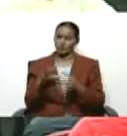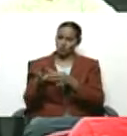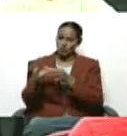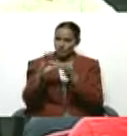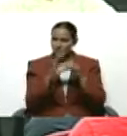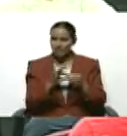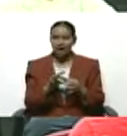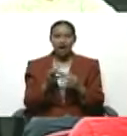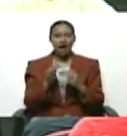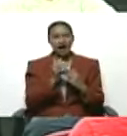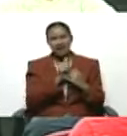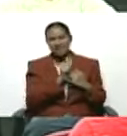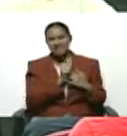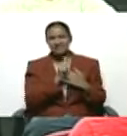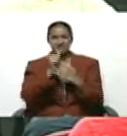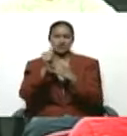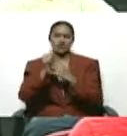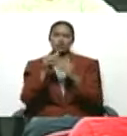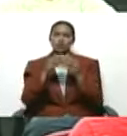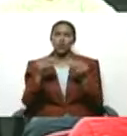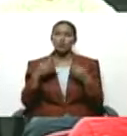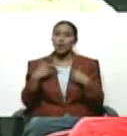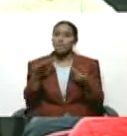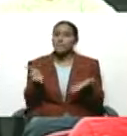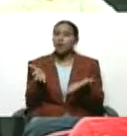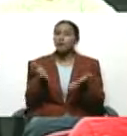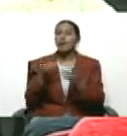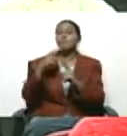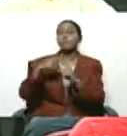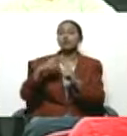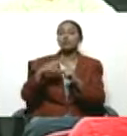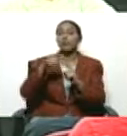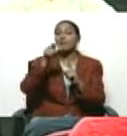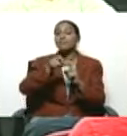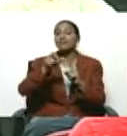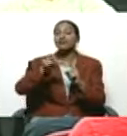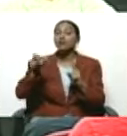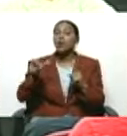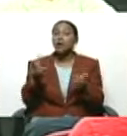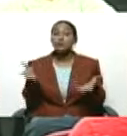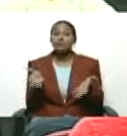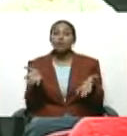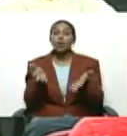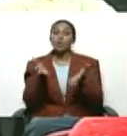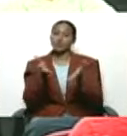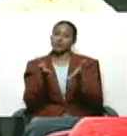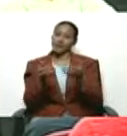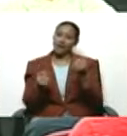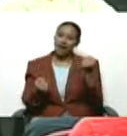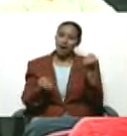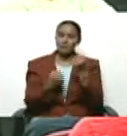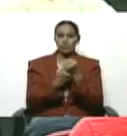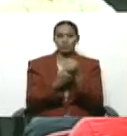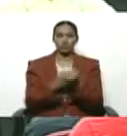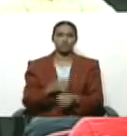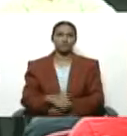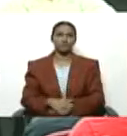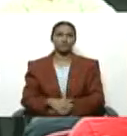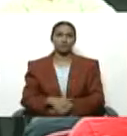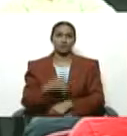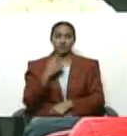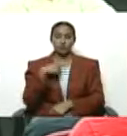líder, debe motivar, mantener a su gente motivada, presta para el combate. Si usted tiene una tropa que